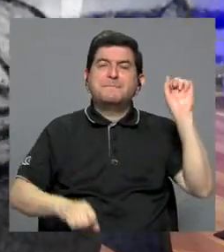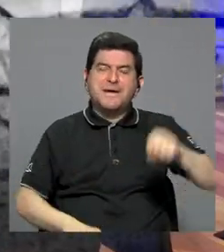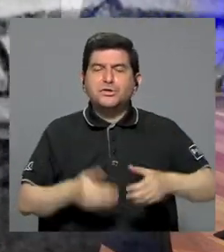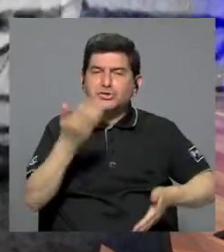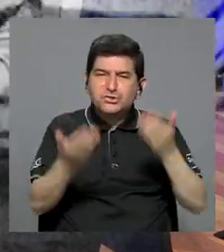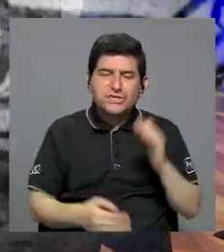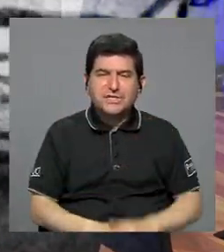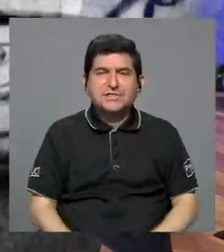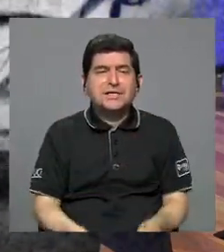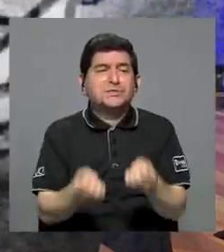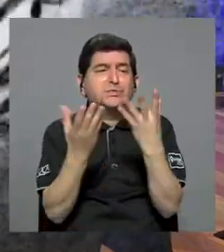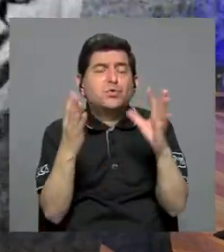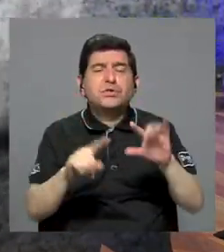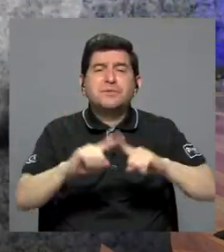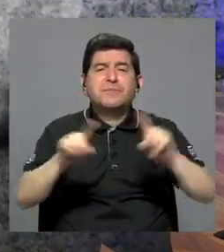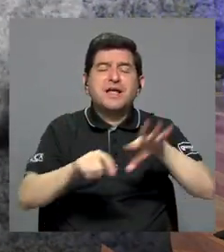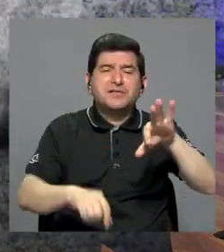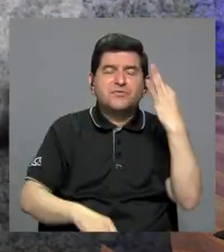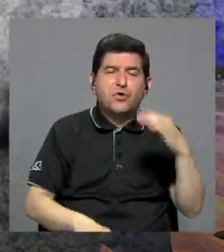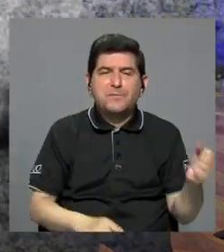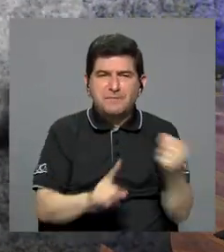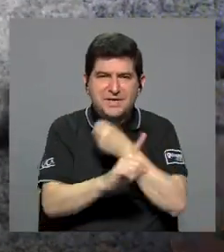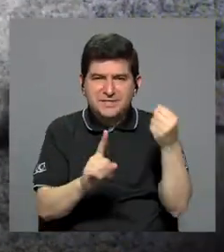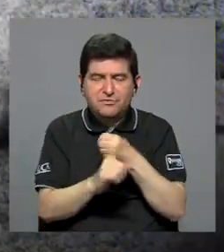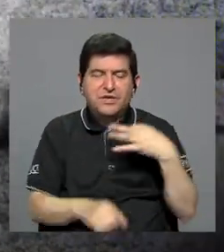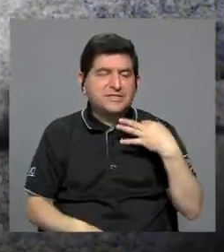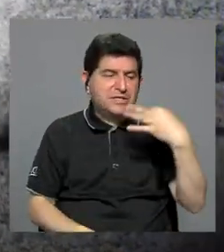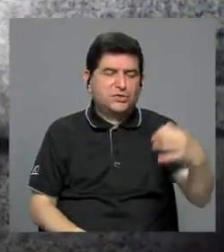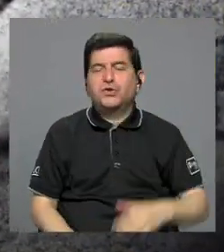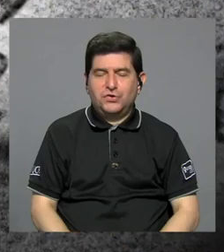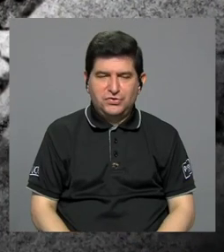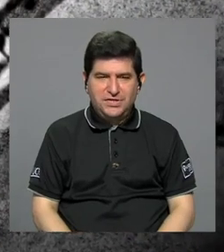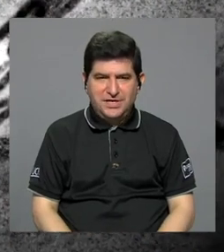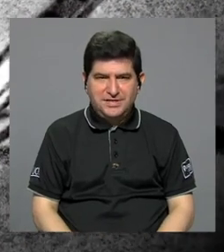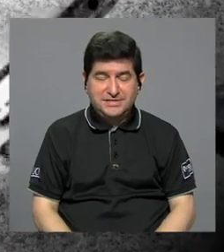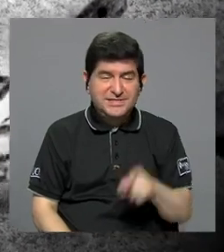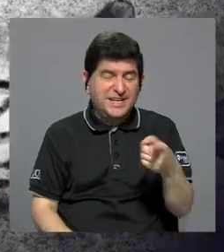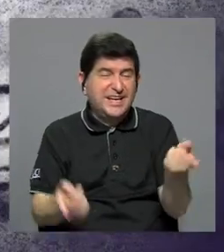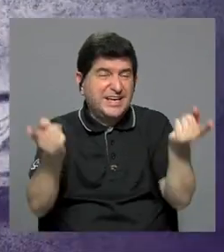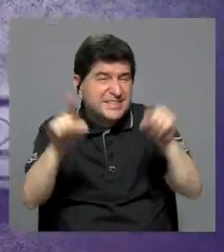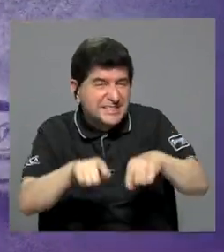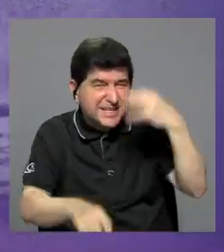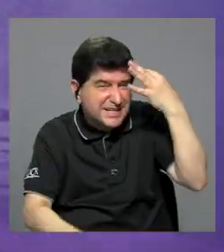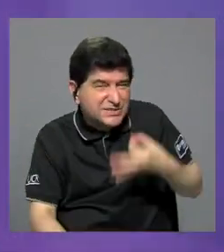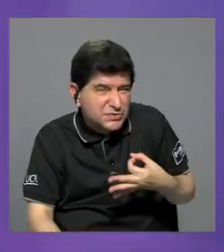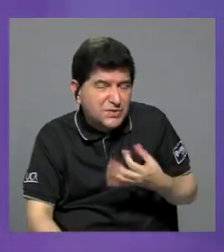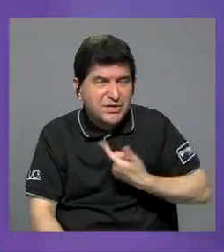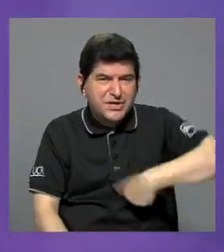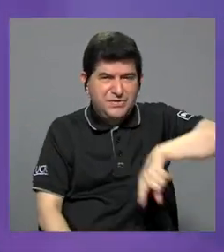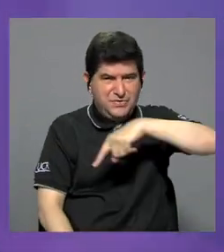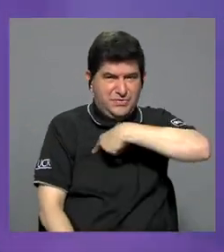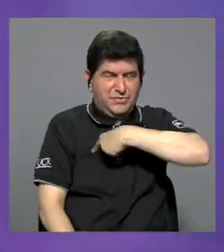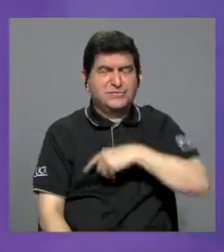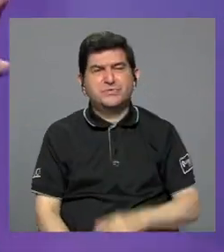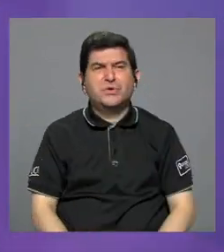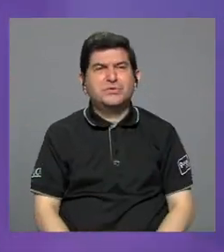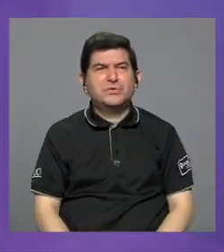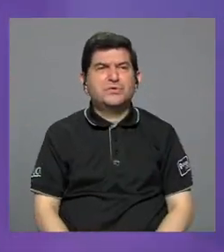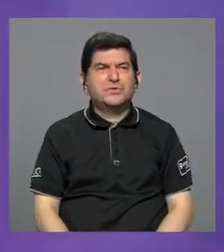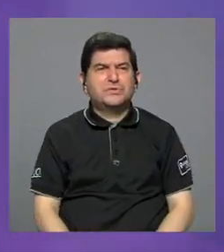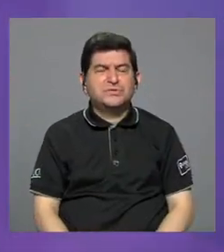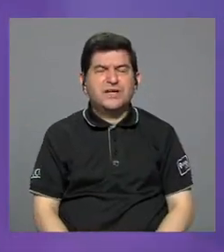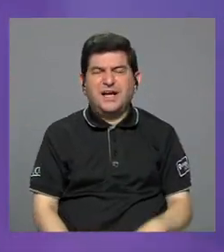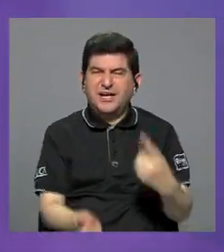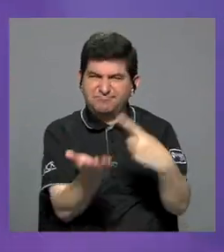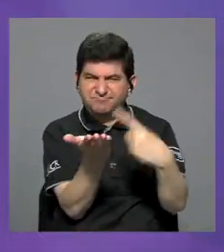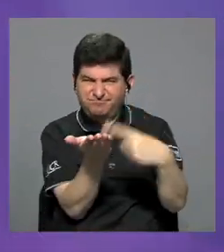gran cantidad de manifestaciones de violencias en el día a día, ¿verdad? Pero en ese caso me parece que estamos poniendo sobre